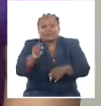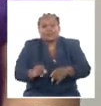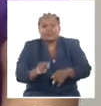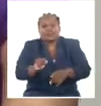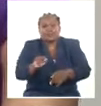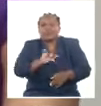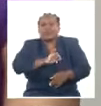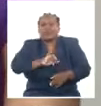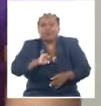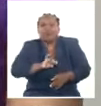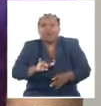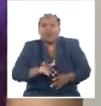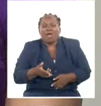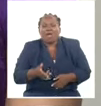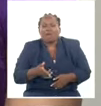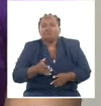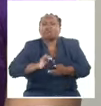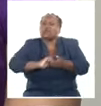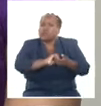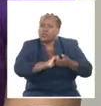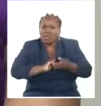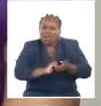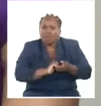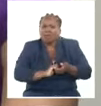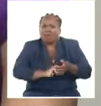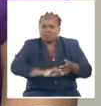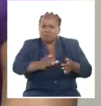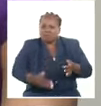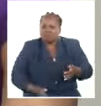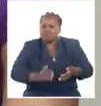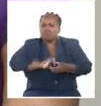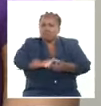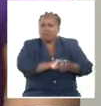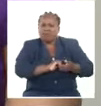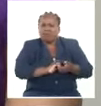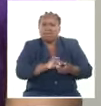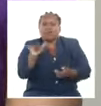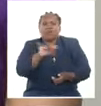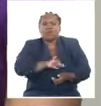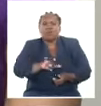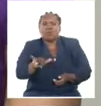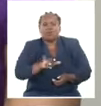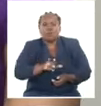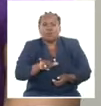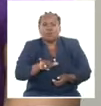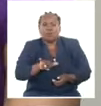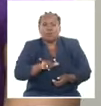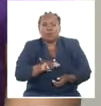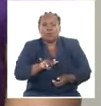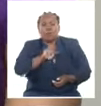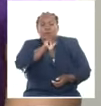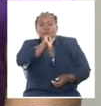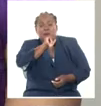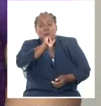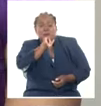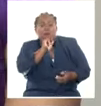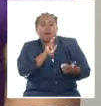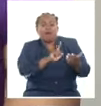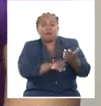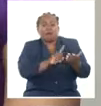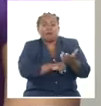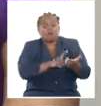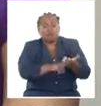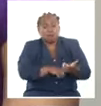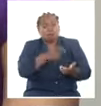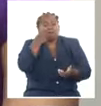en el proceso de gestación solidaria. Por supuesto que también son sujetos la madre o el padre